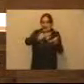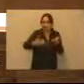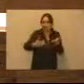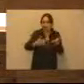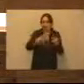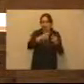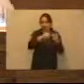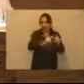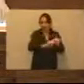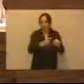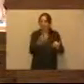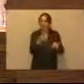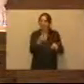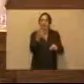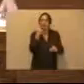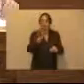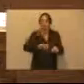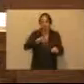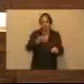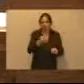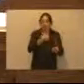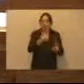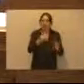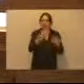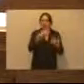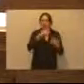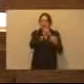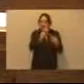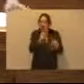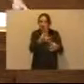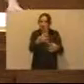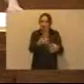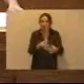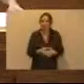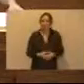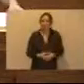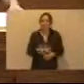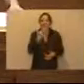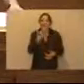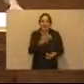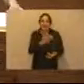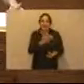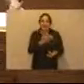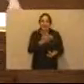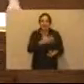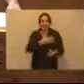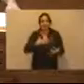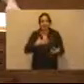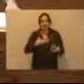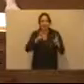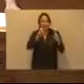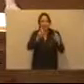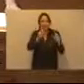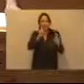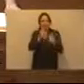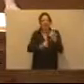menudo. Bien, si insistimos en debatir este tema, el